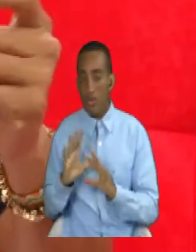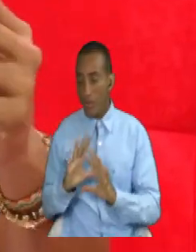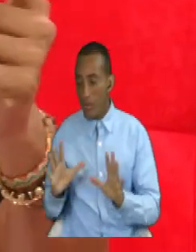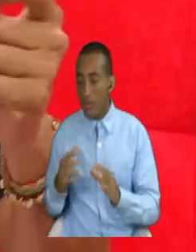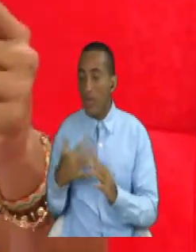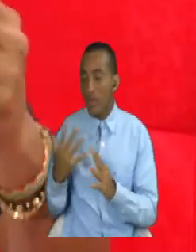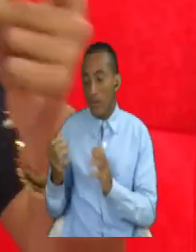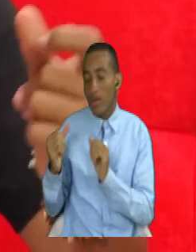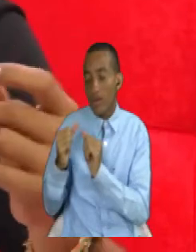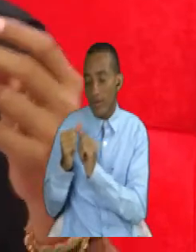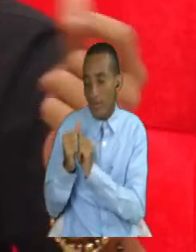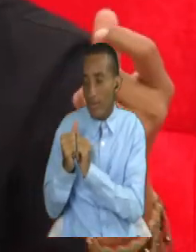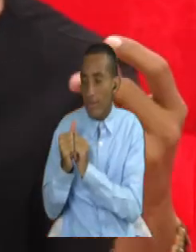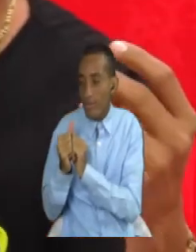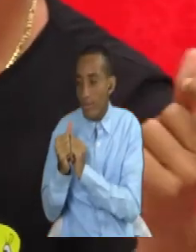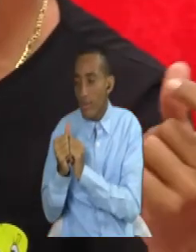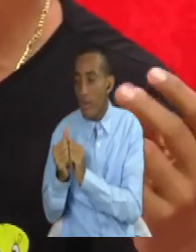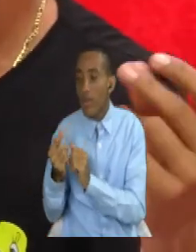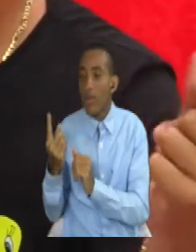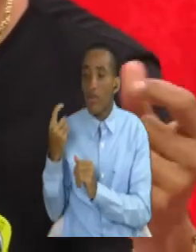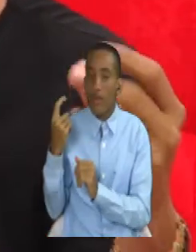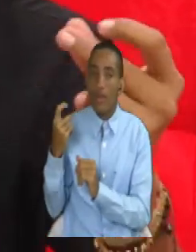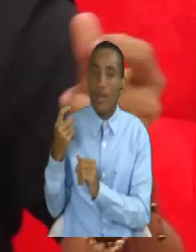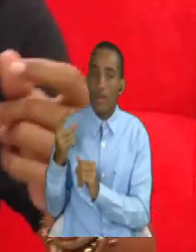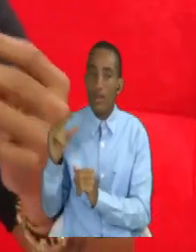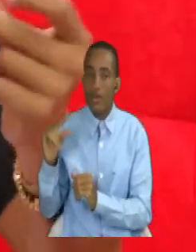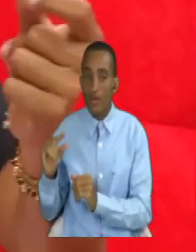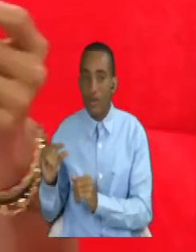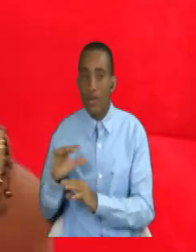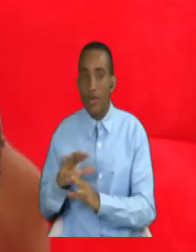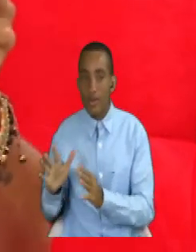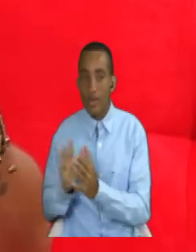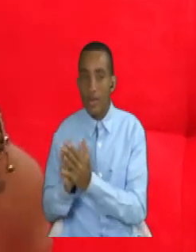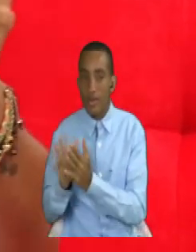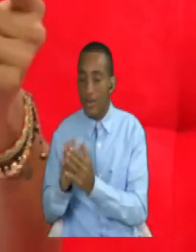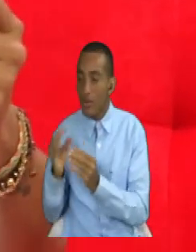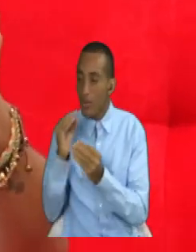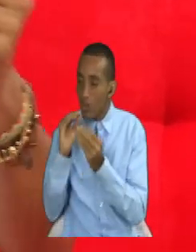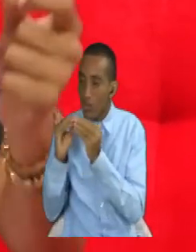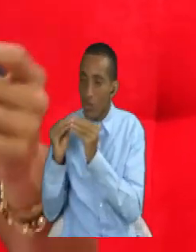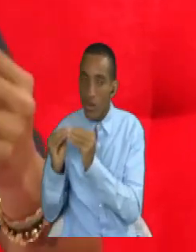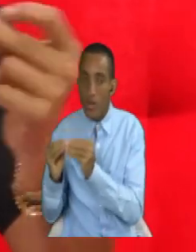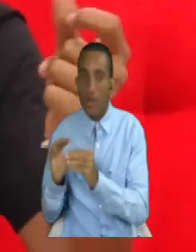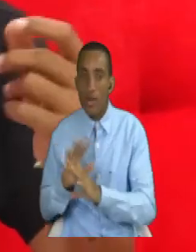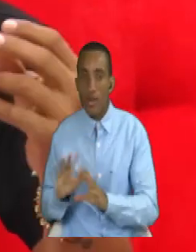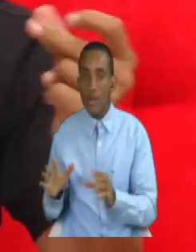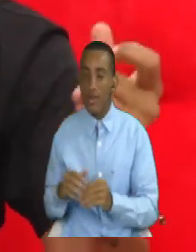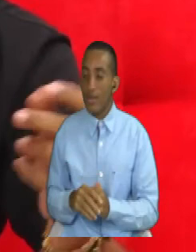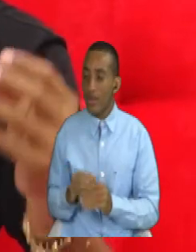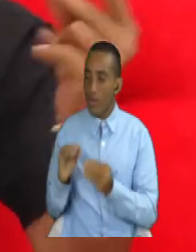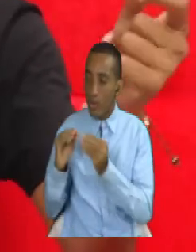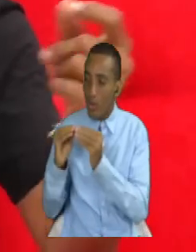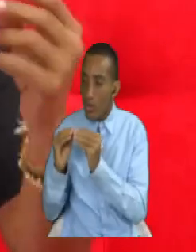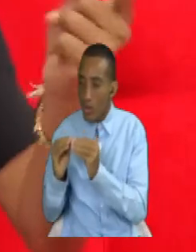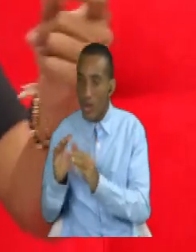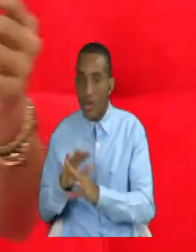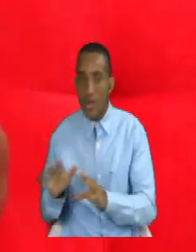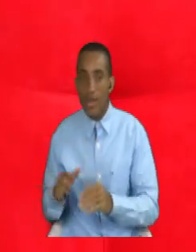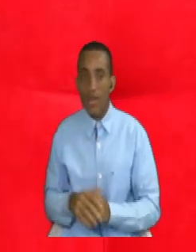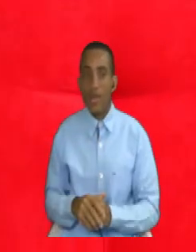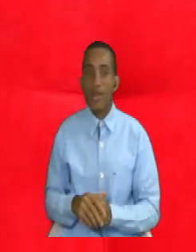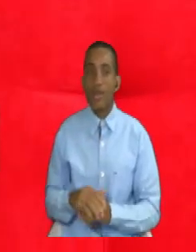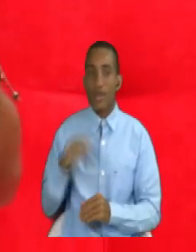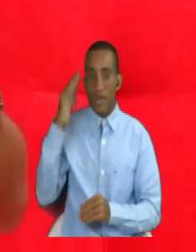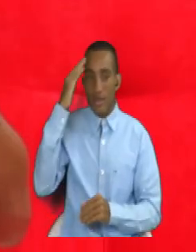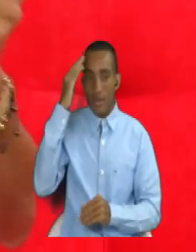tu lado. Ay, ya falta poquito para darte un besito, mi amor, para darte un besito. Sé que te